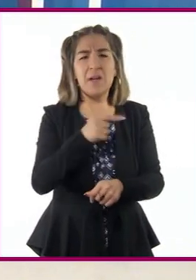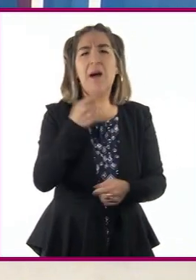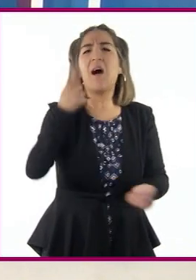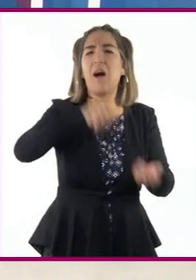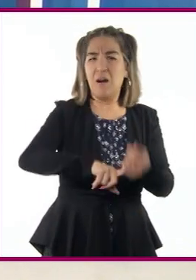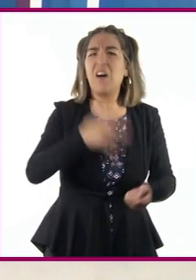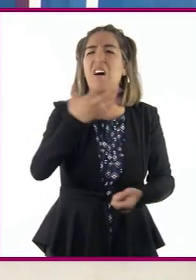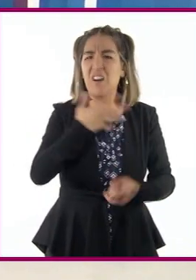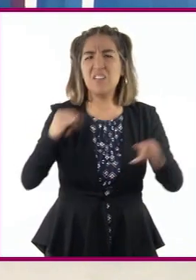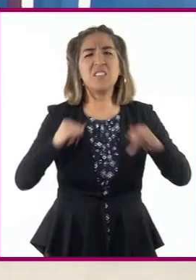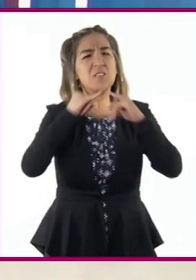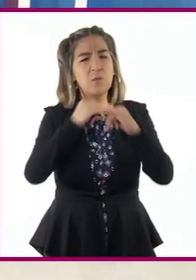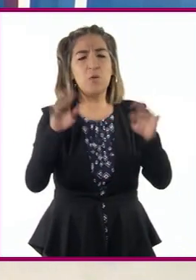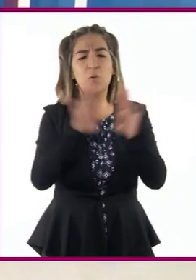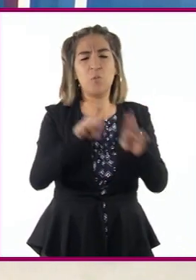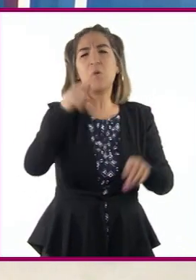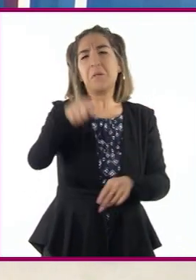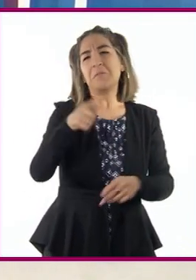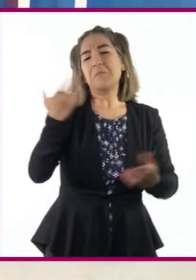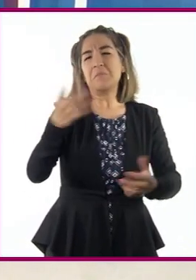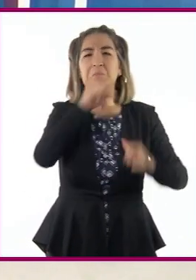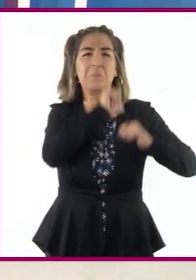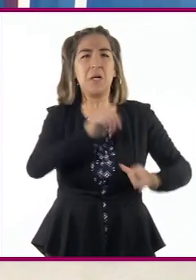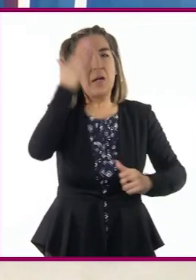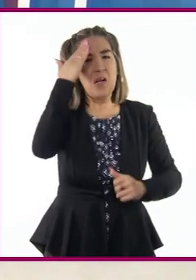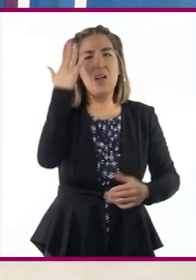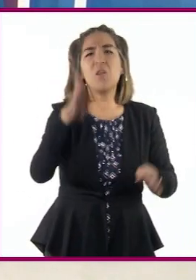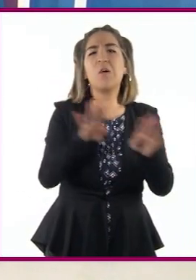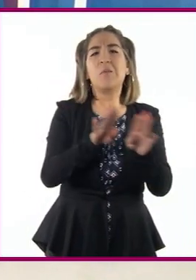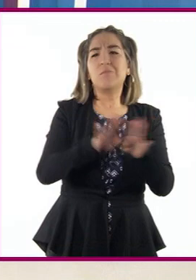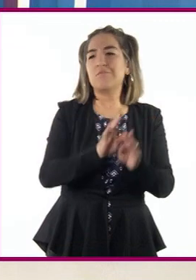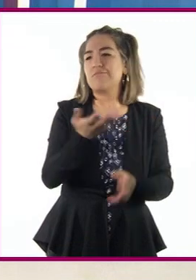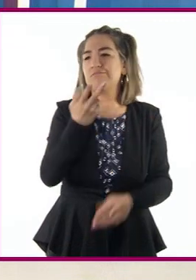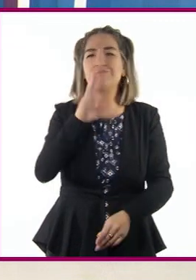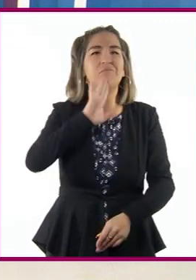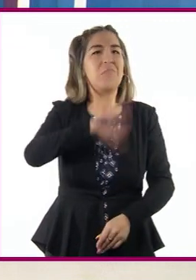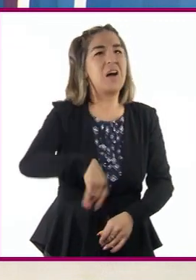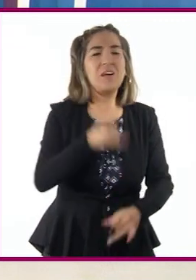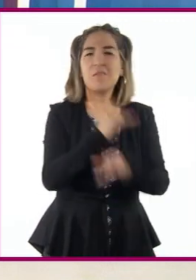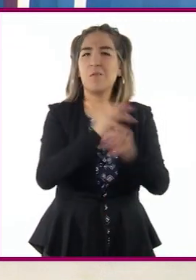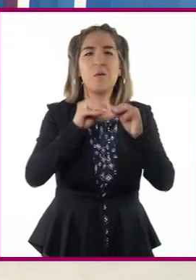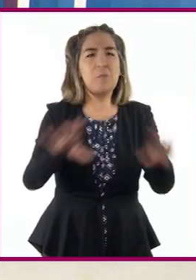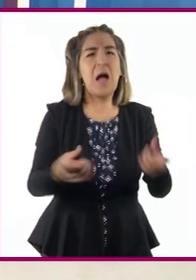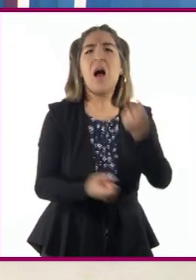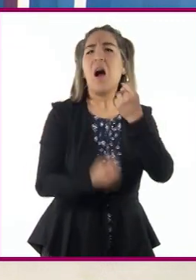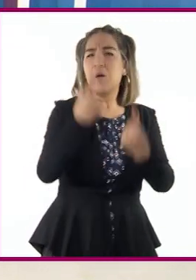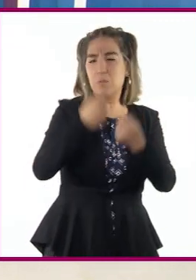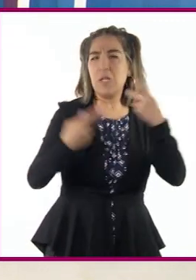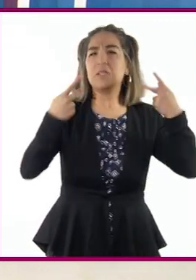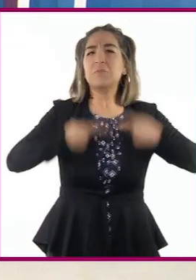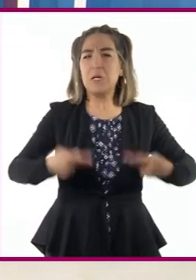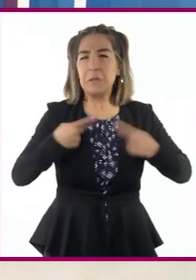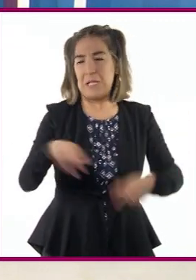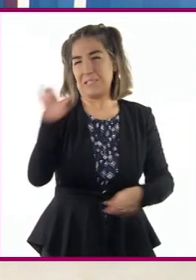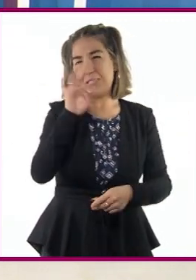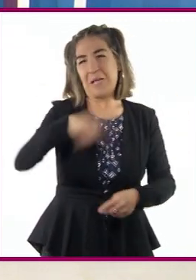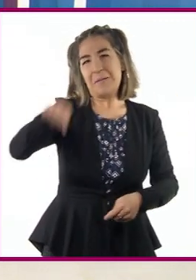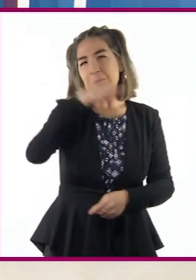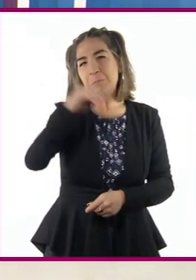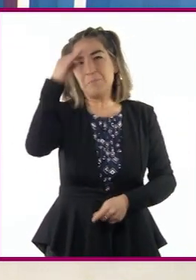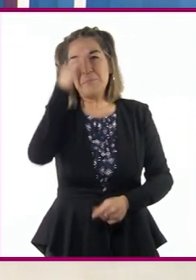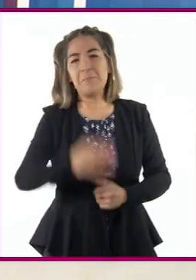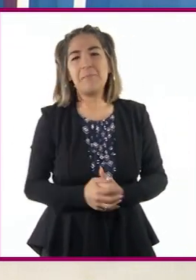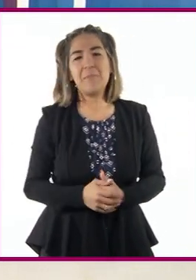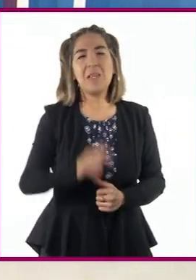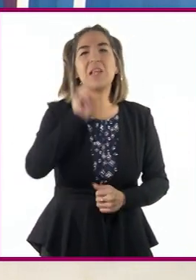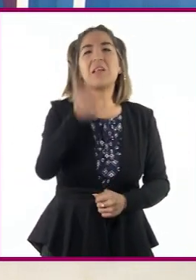o autoridades que afectan el derecho al acceso a la información? Algunas personas podrían decir que se trata de